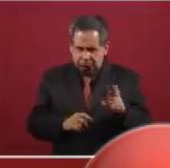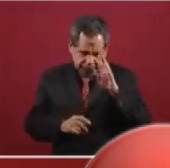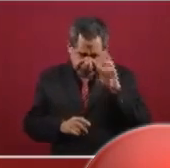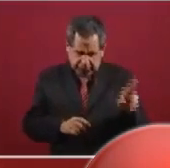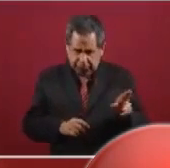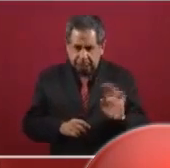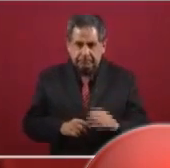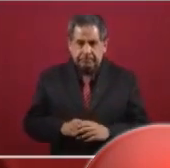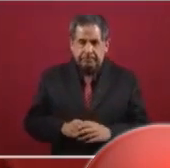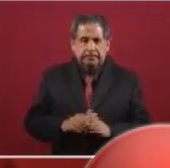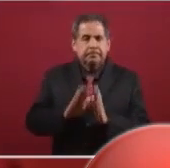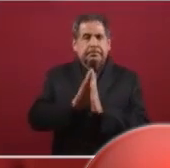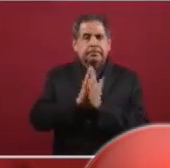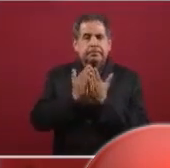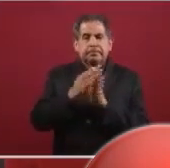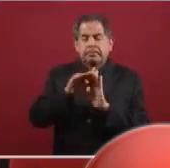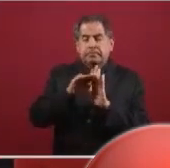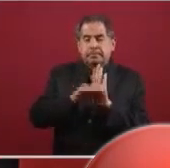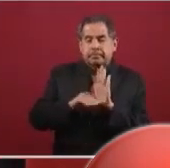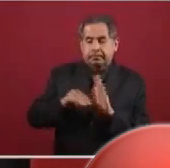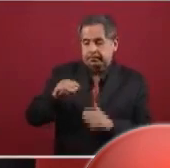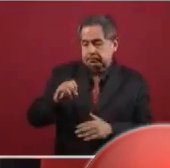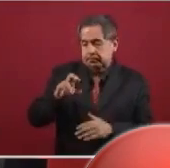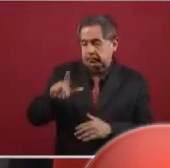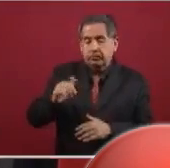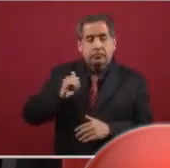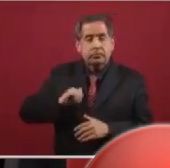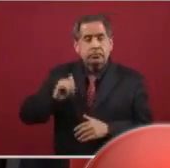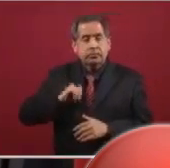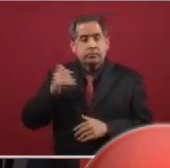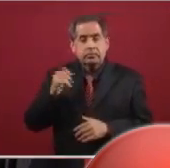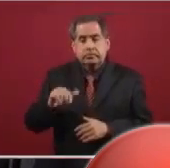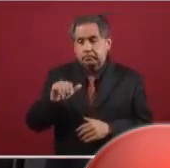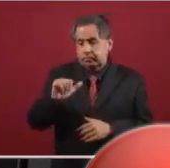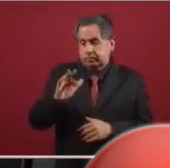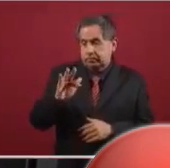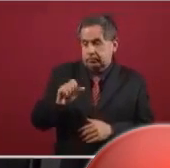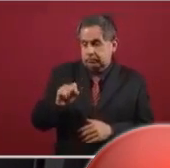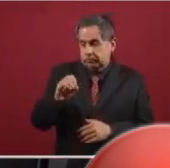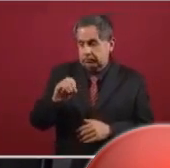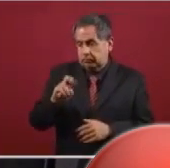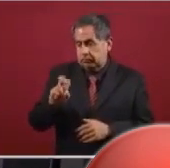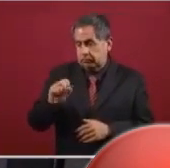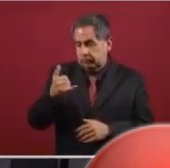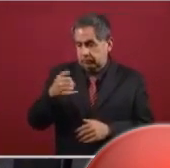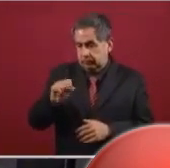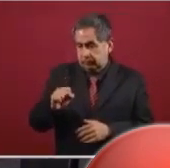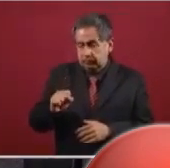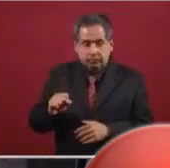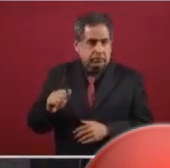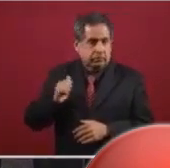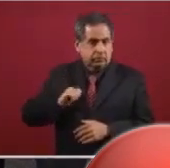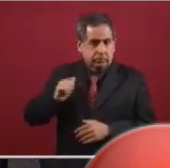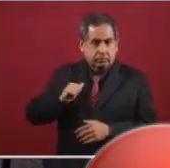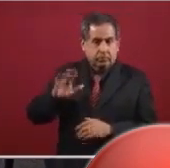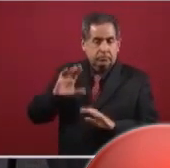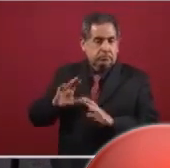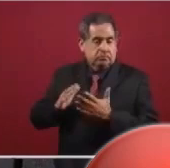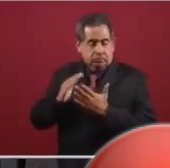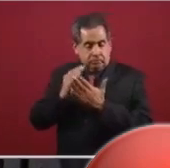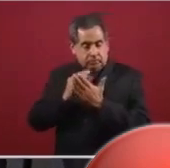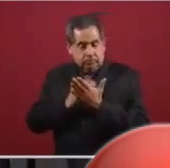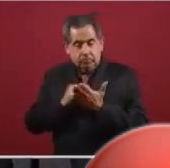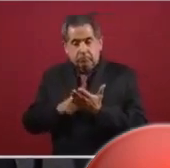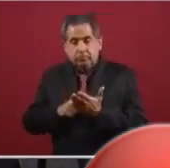La Cartilla Moral de Alfonso Reyes, que es un texto extraordinario, que debe